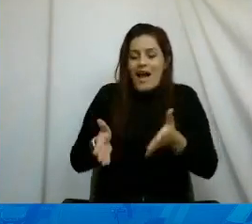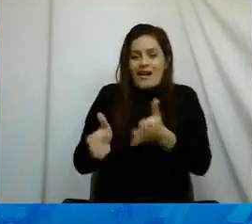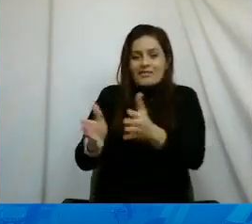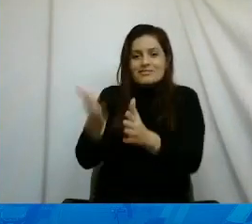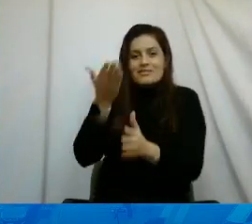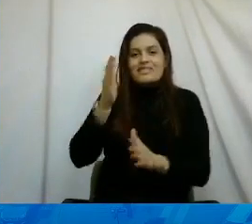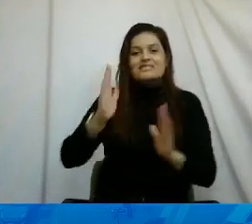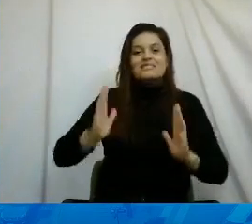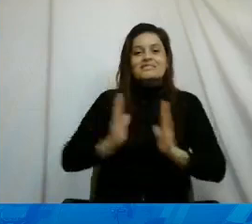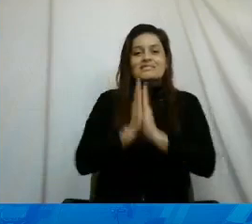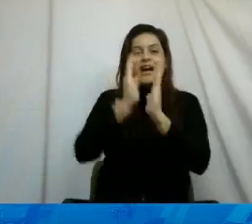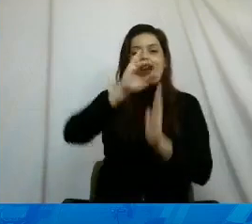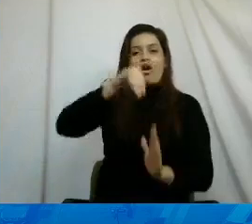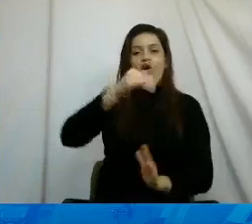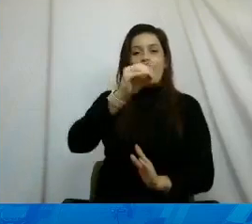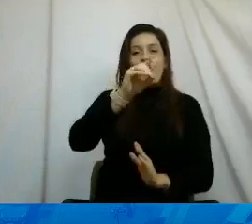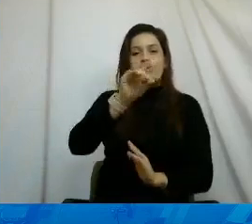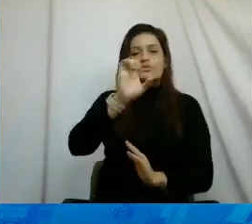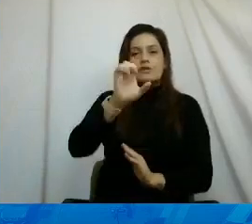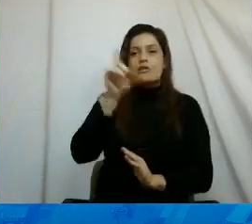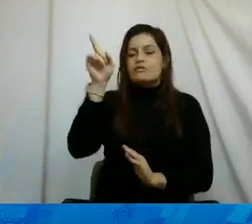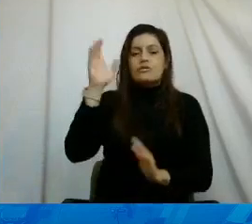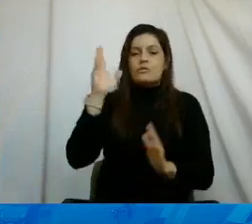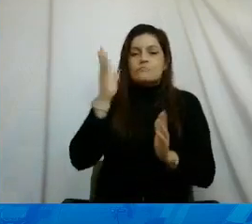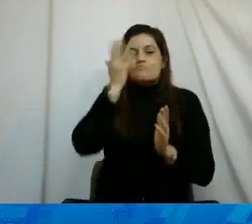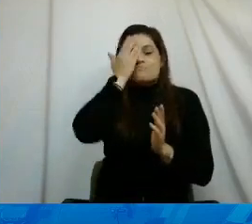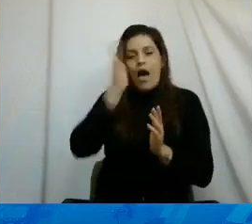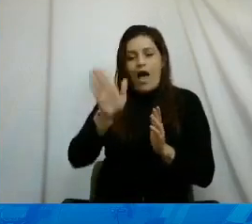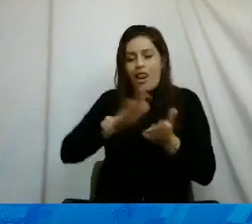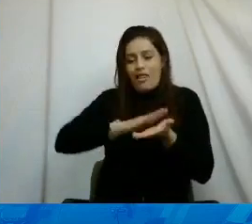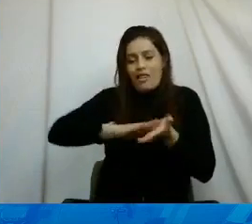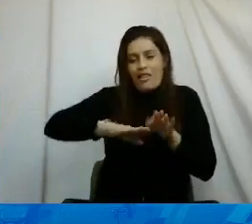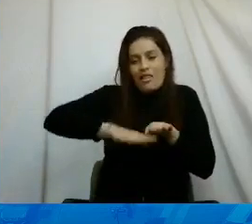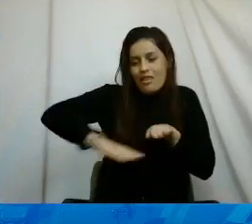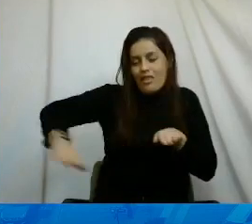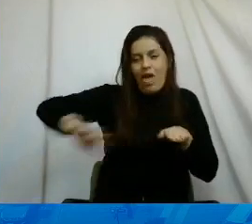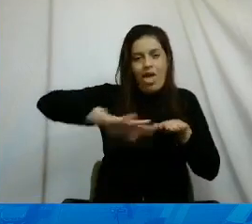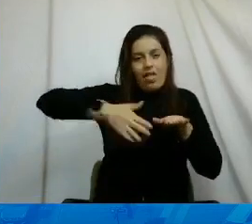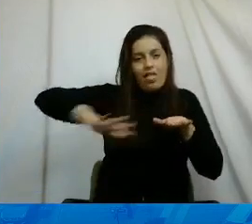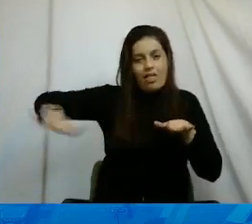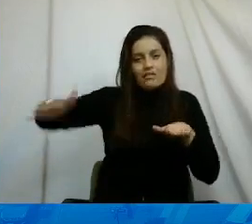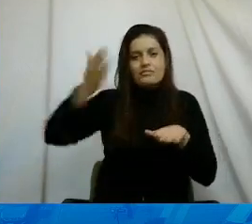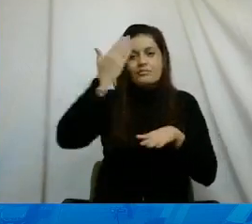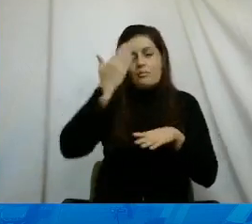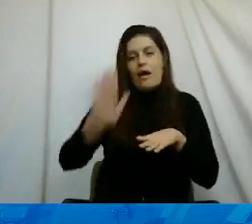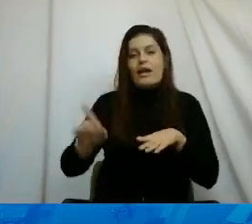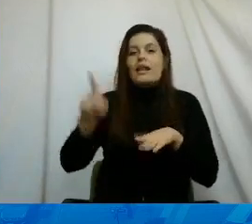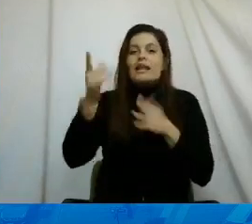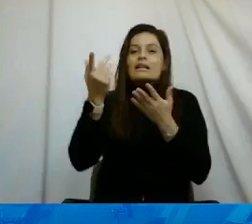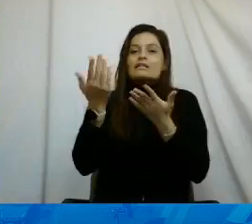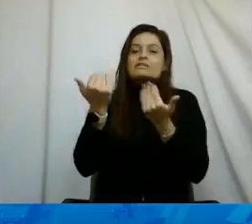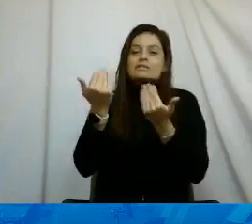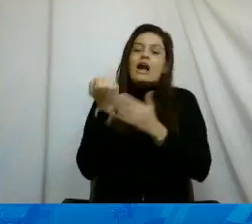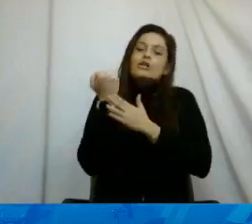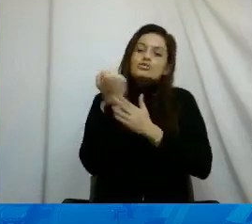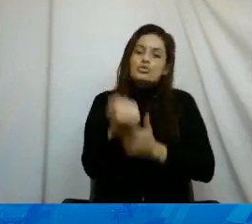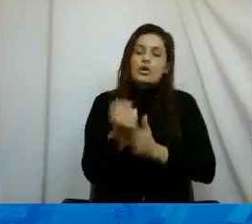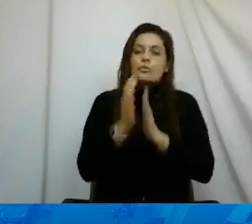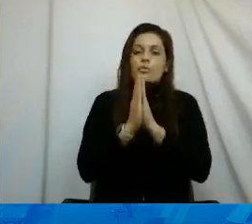de San José, y que no ha habido ningún tipo de mejoramiento. Así que solicitan, si es posible, lo antes